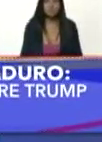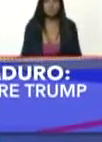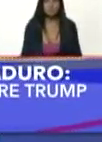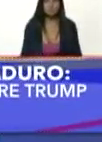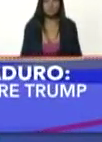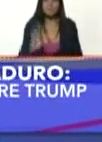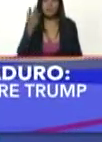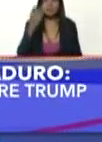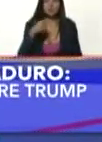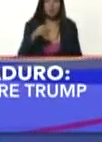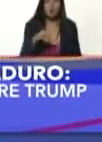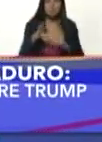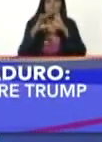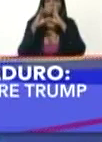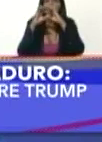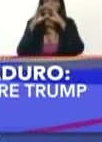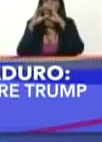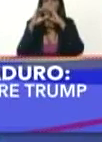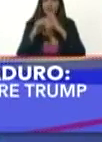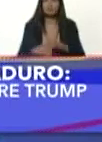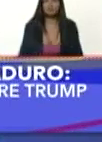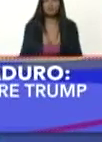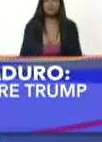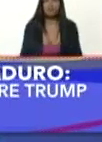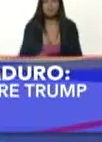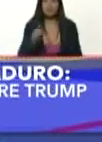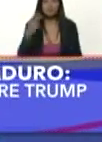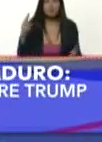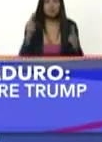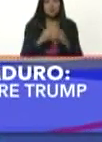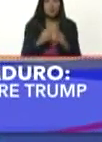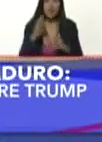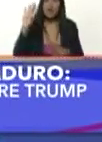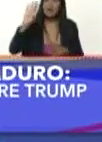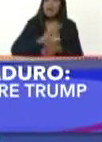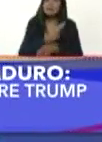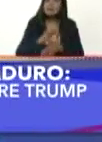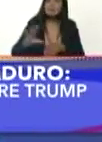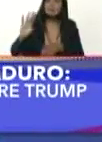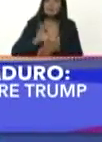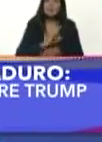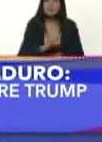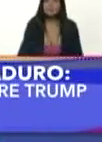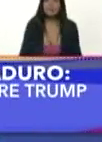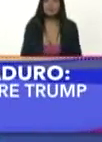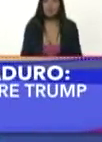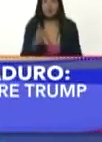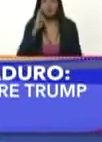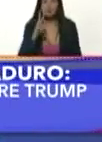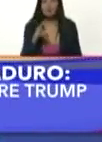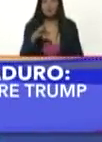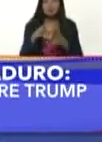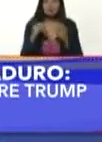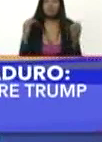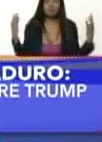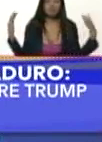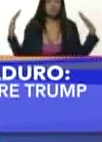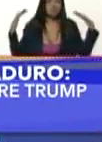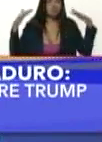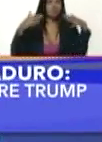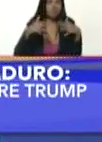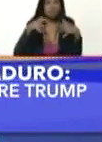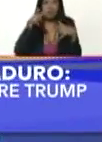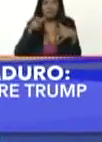Apareció un trompetista. Luego apareció una cantante. Cuando se dieron cuenta, toda la